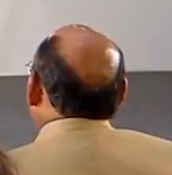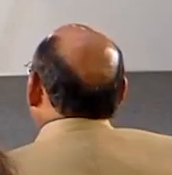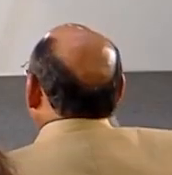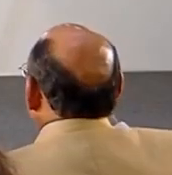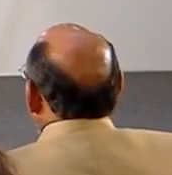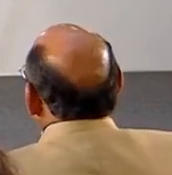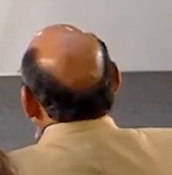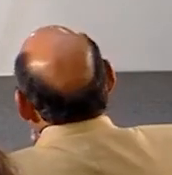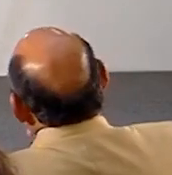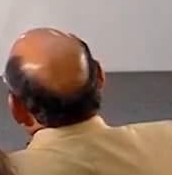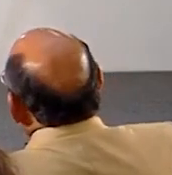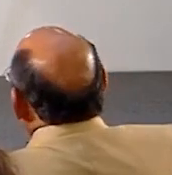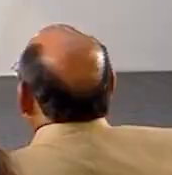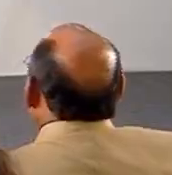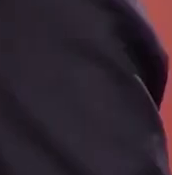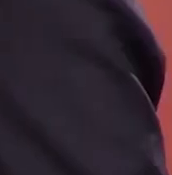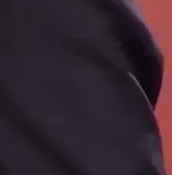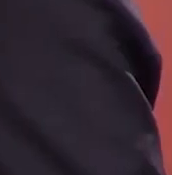porque hay papeles